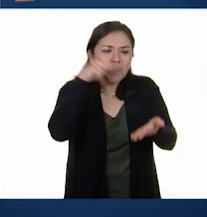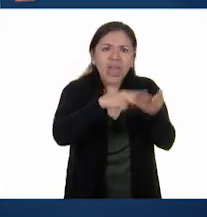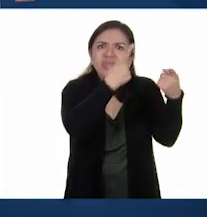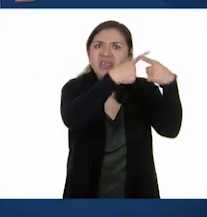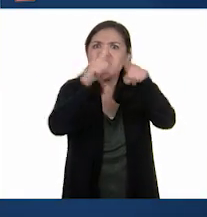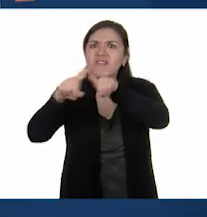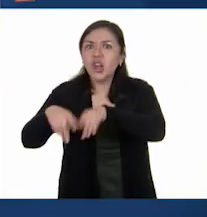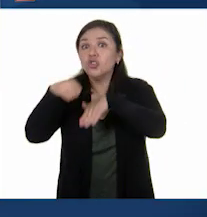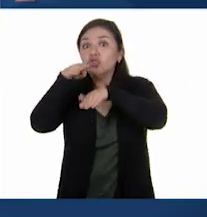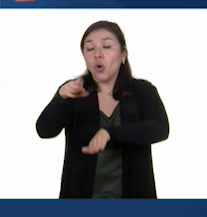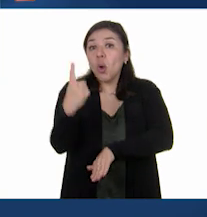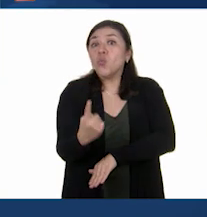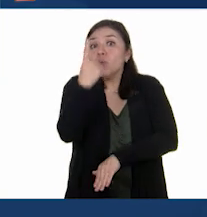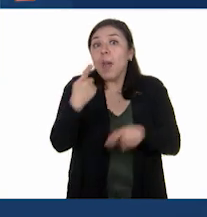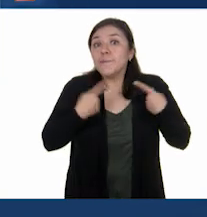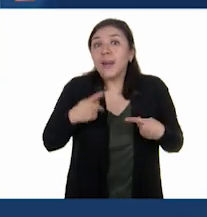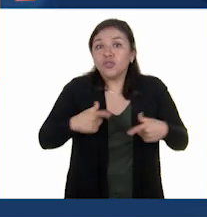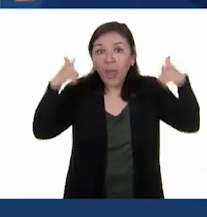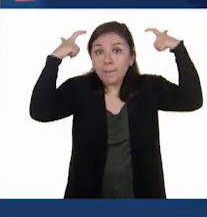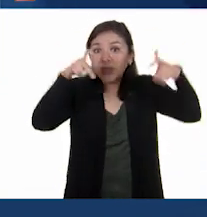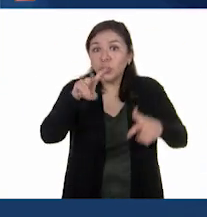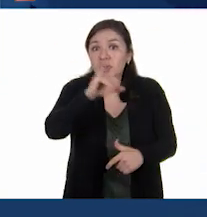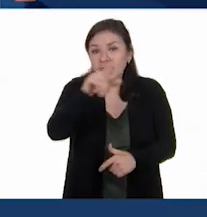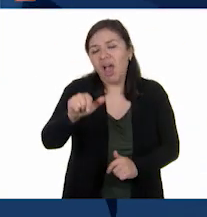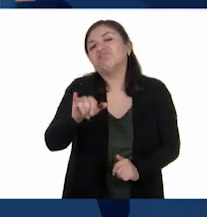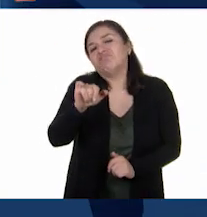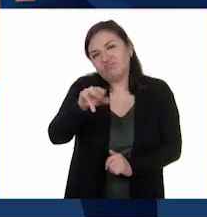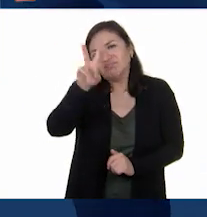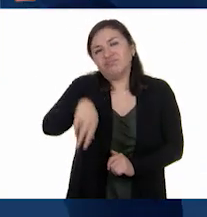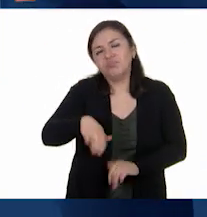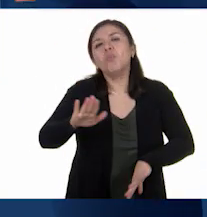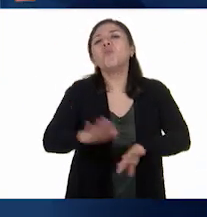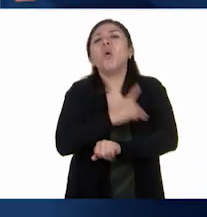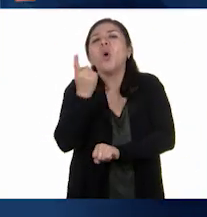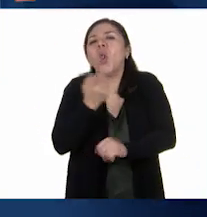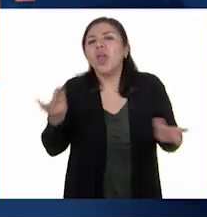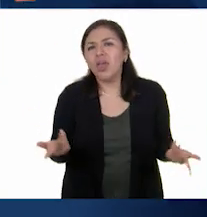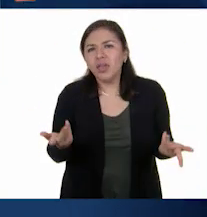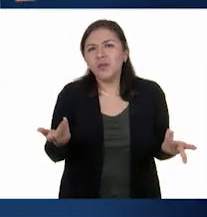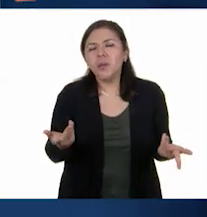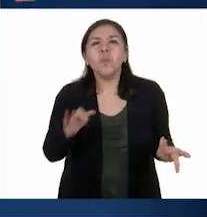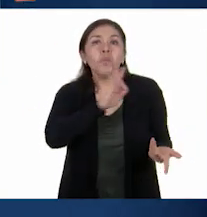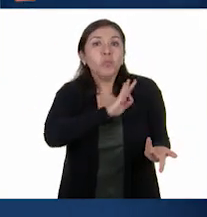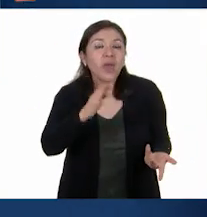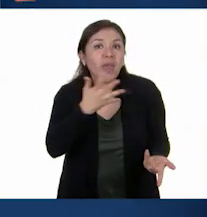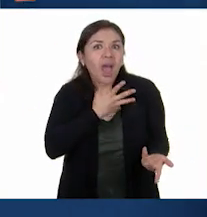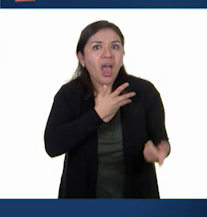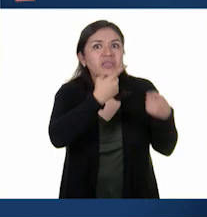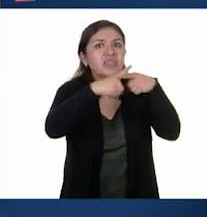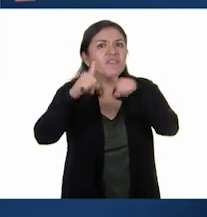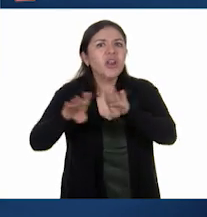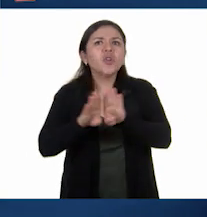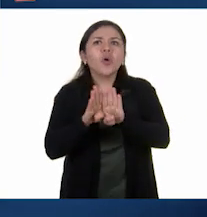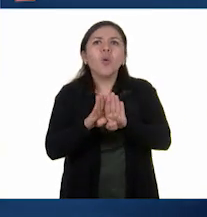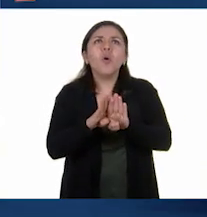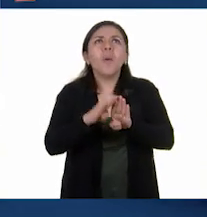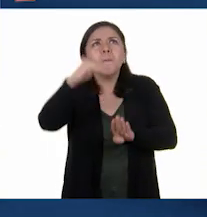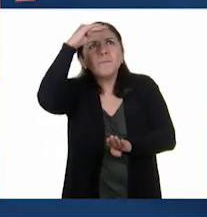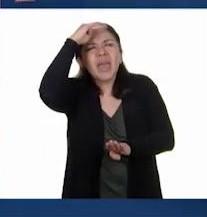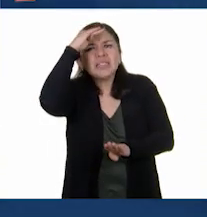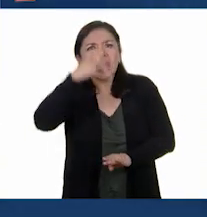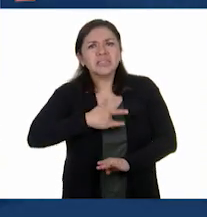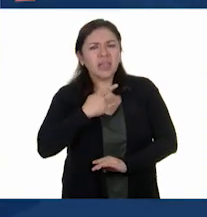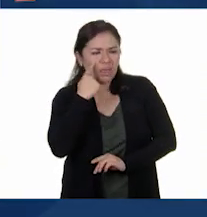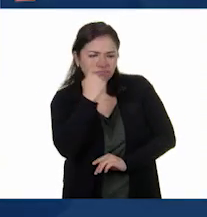facilísima. La respuesta es sí, porque entre otras cosas, pueden existir distintas versiones de un mismo